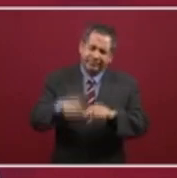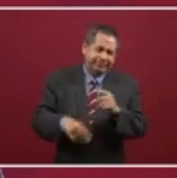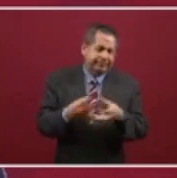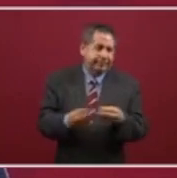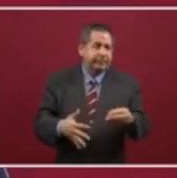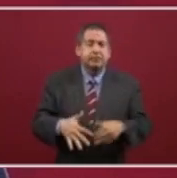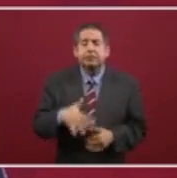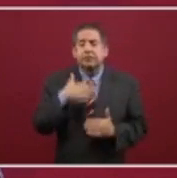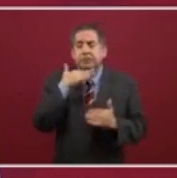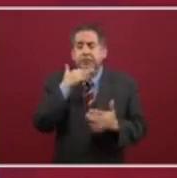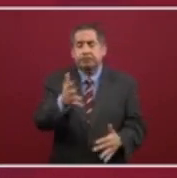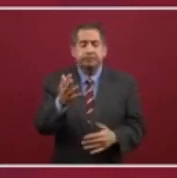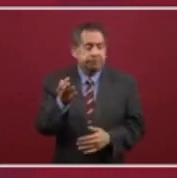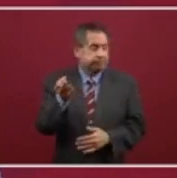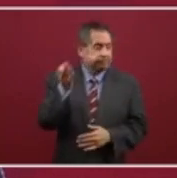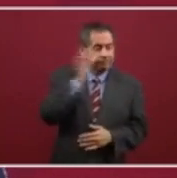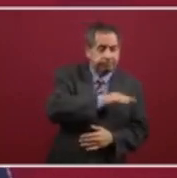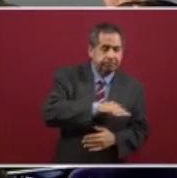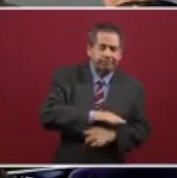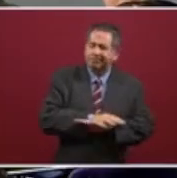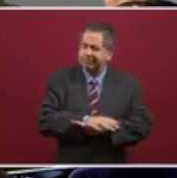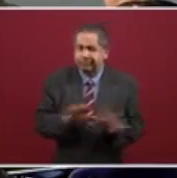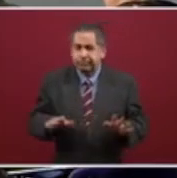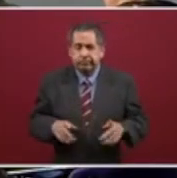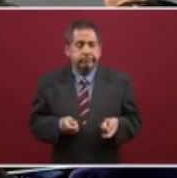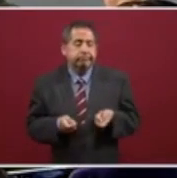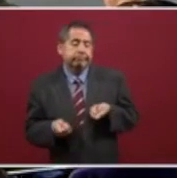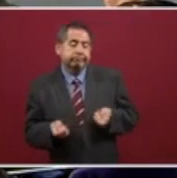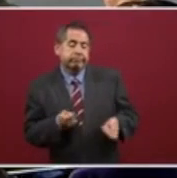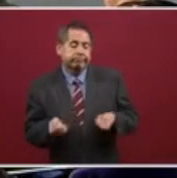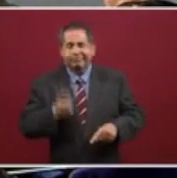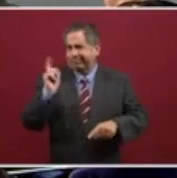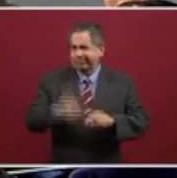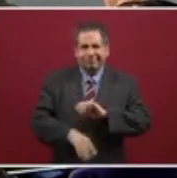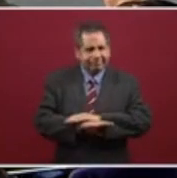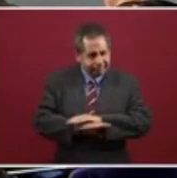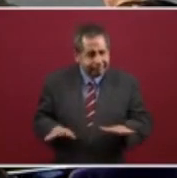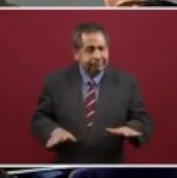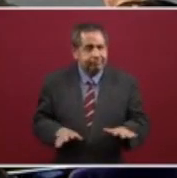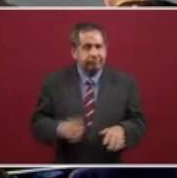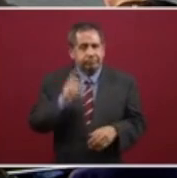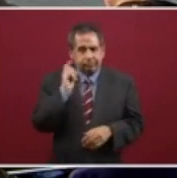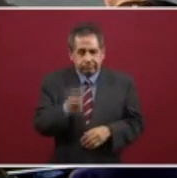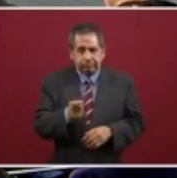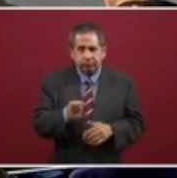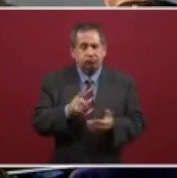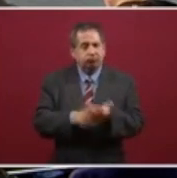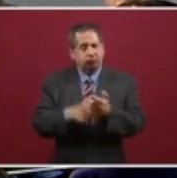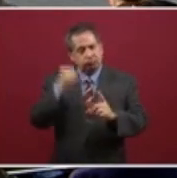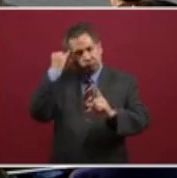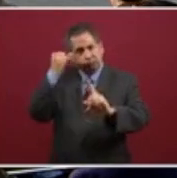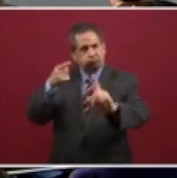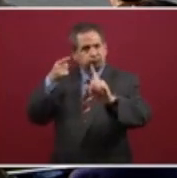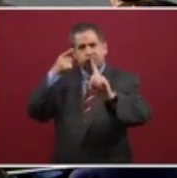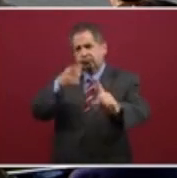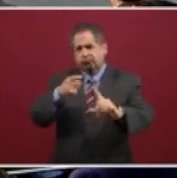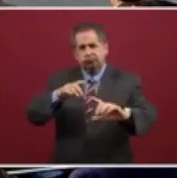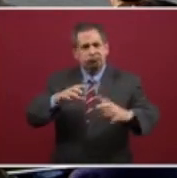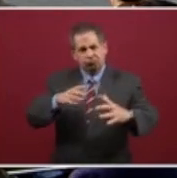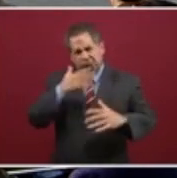fraude, la manipulación, y que logremos el ideal de